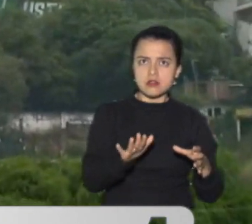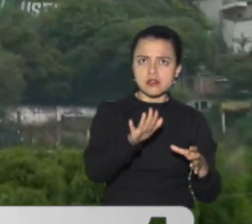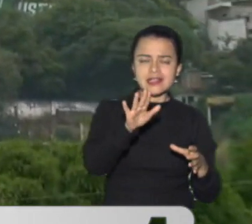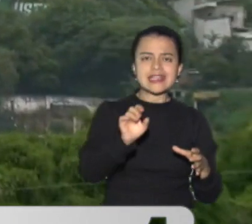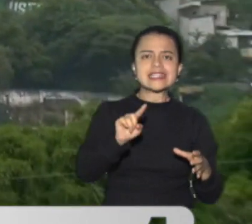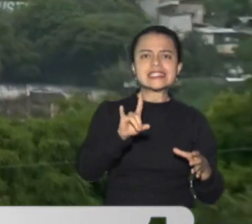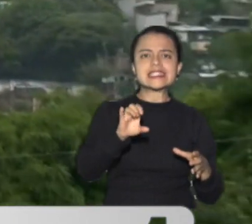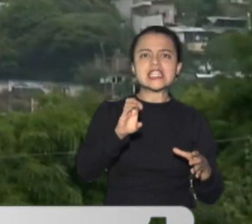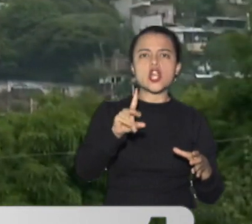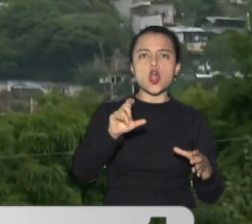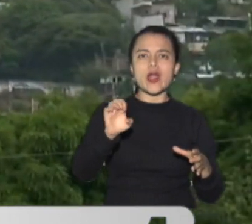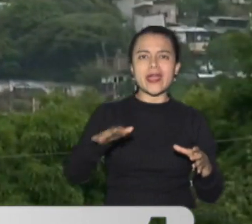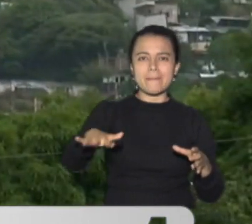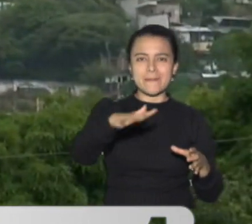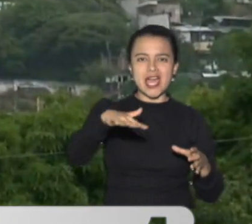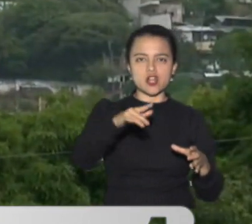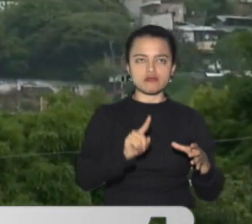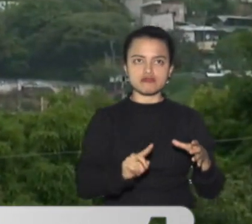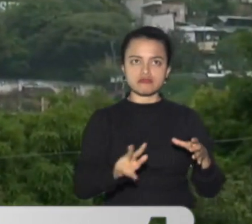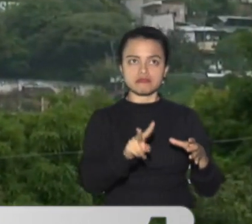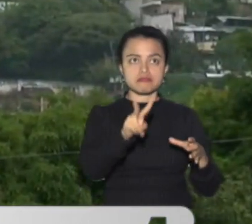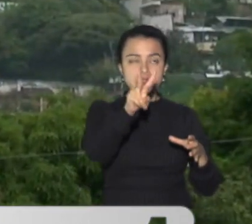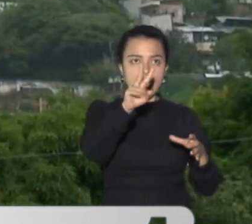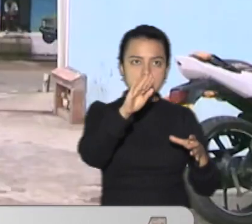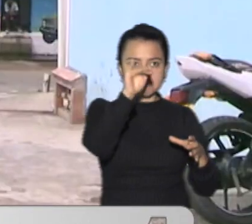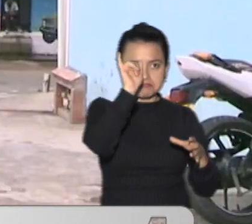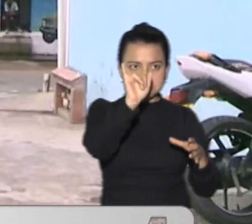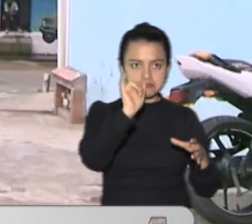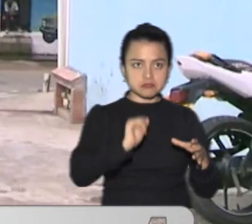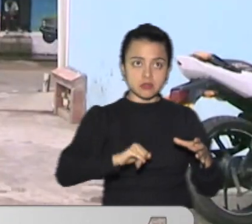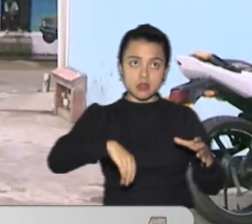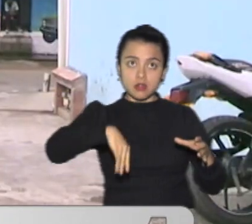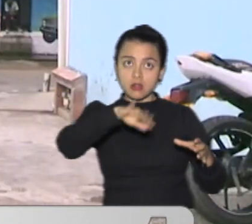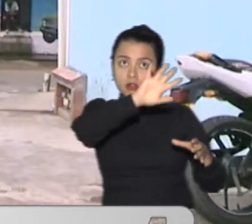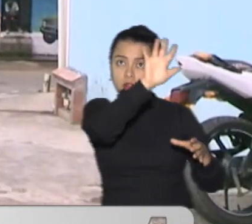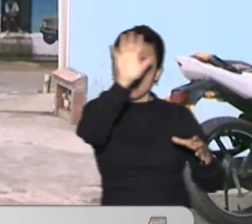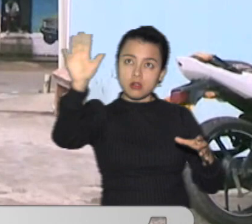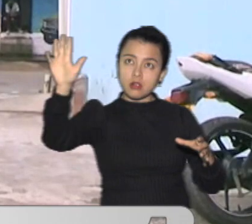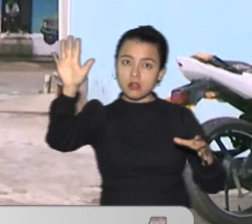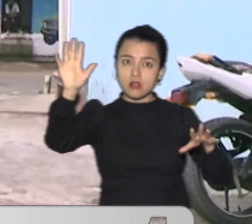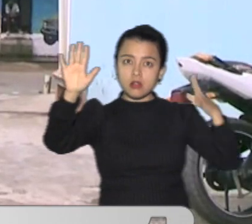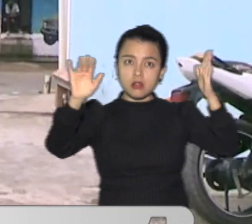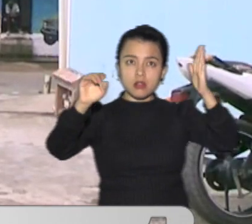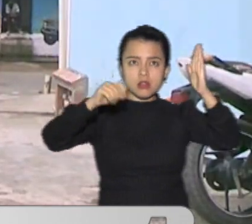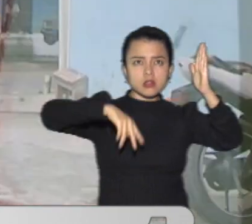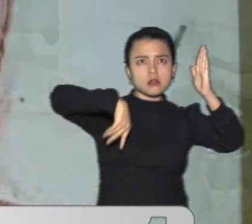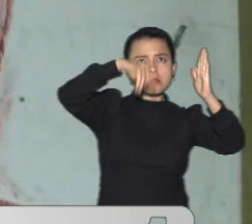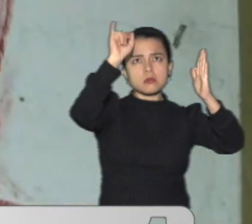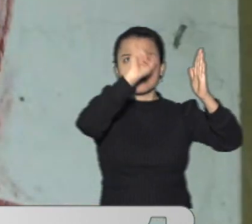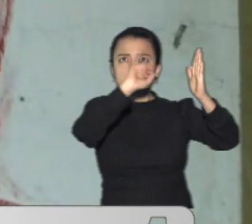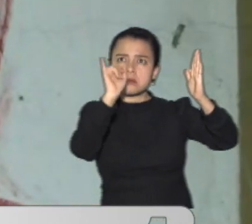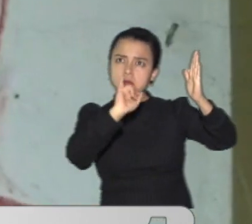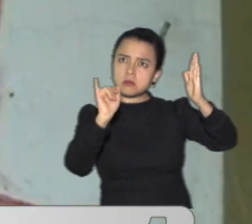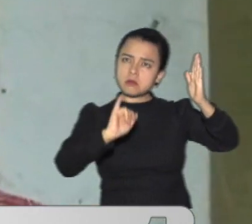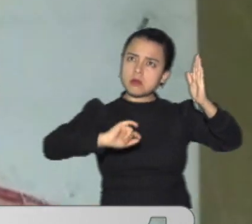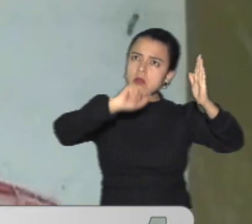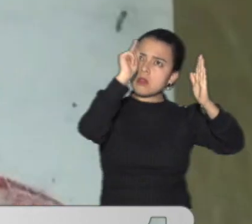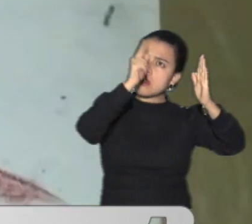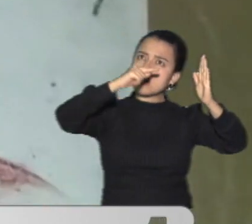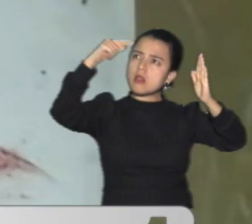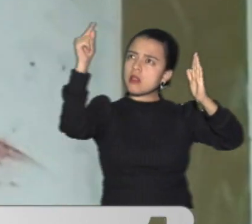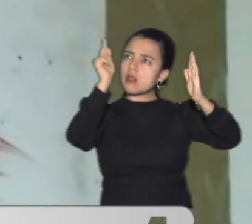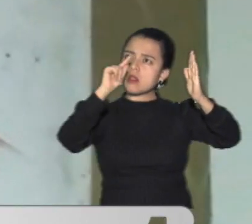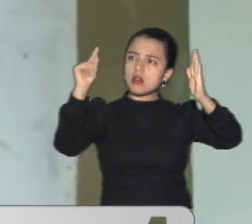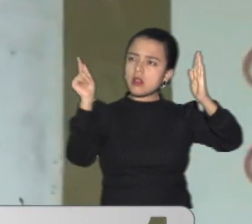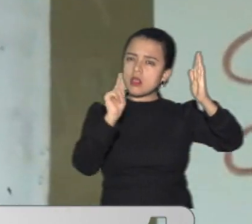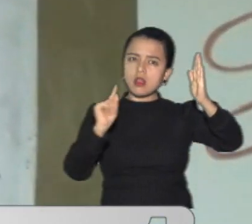es como un honor a ciertas personas que hacen, por decir, críticas sociales y con el tema del arte,